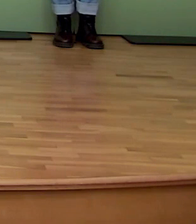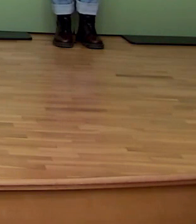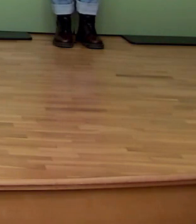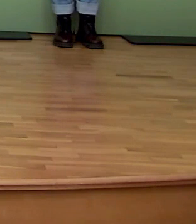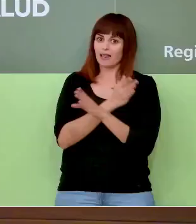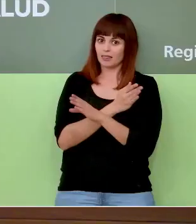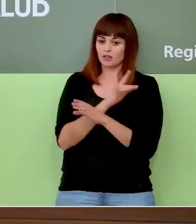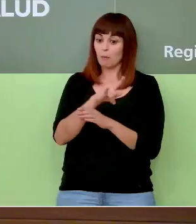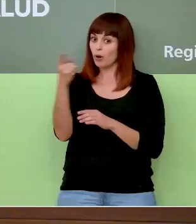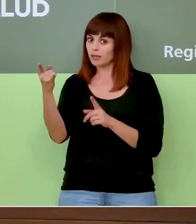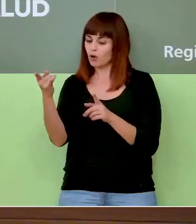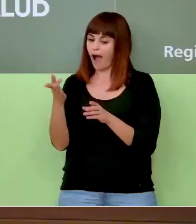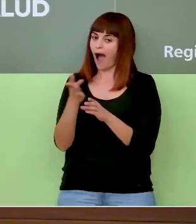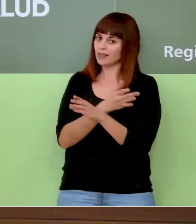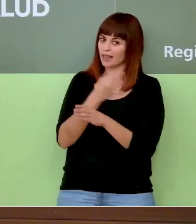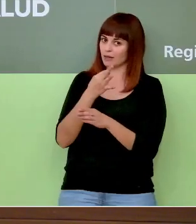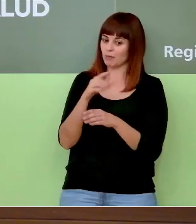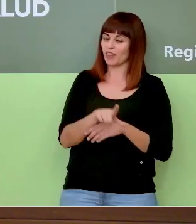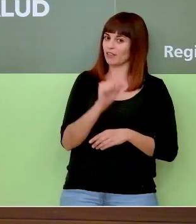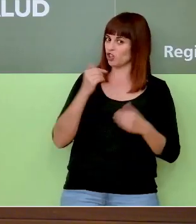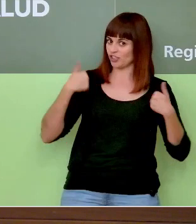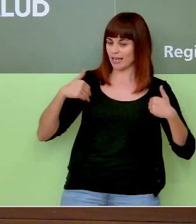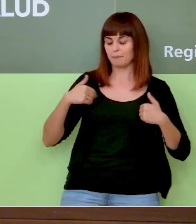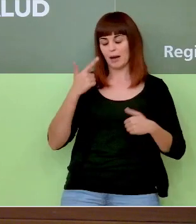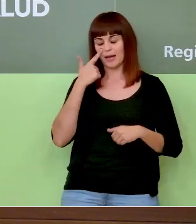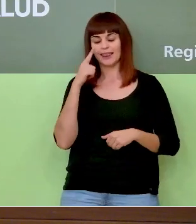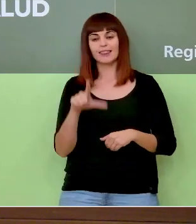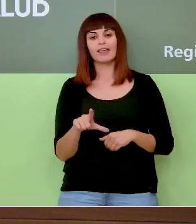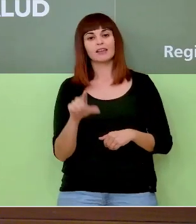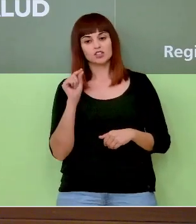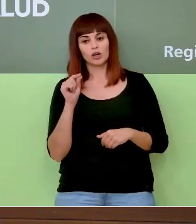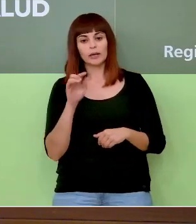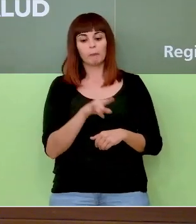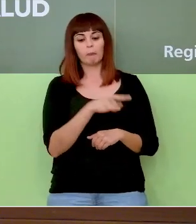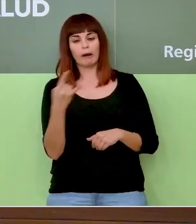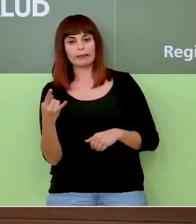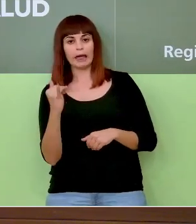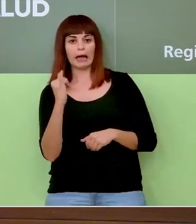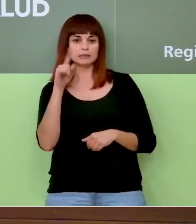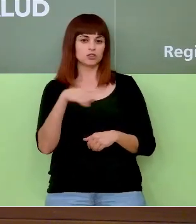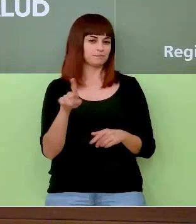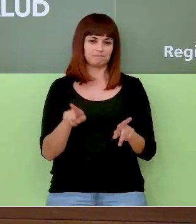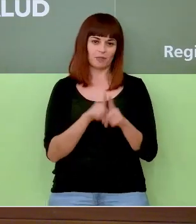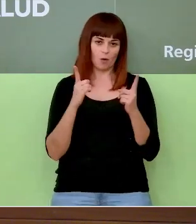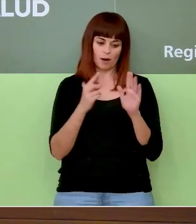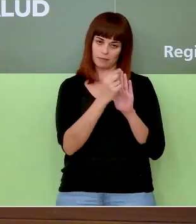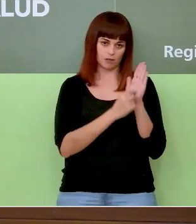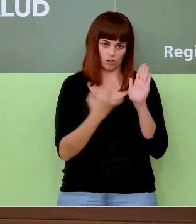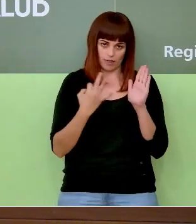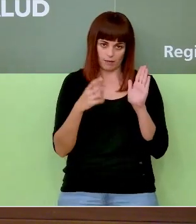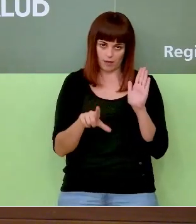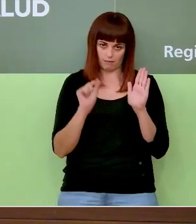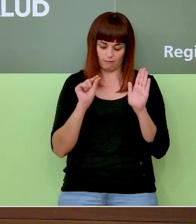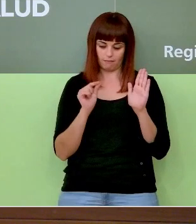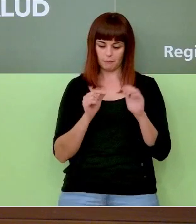puente. Bueno, las decisiones se toman no específicamente ya por el puente o no el puente, y luego, por otro lado, hay que tener en